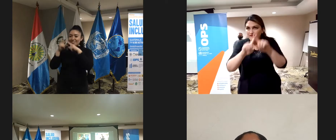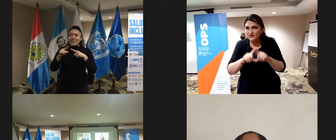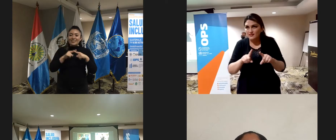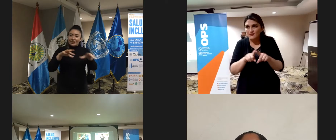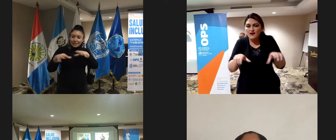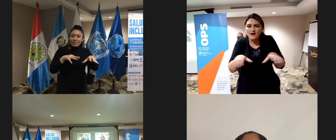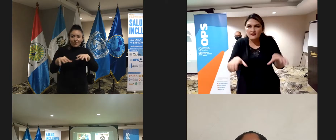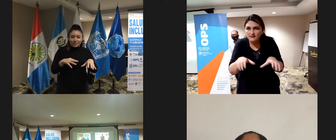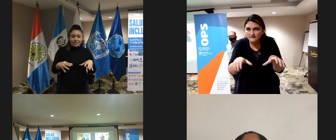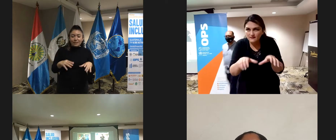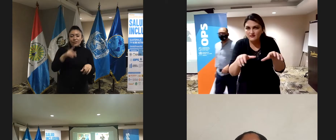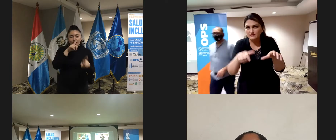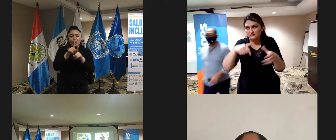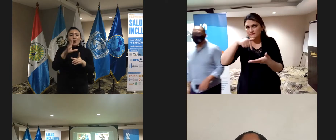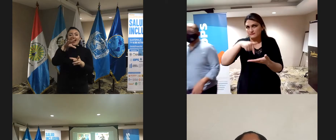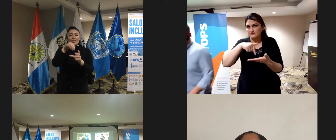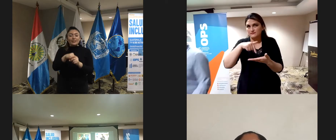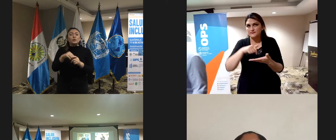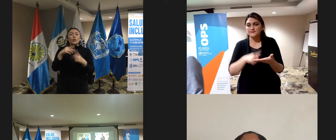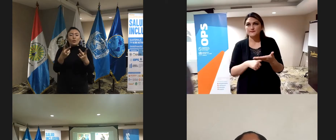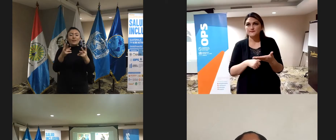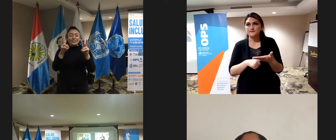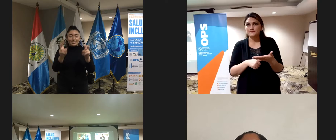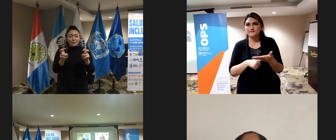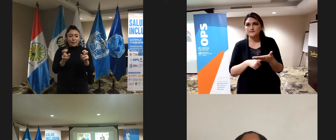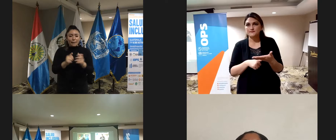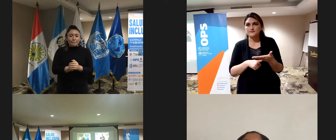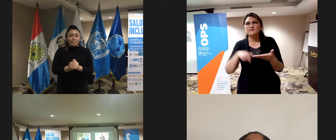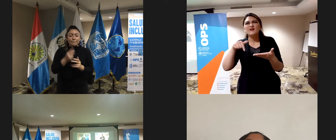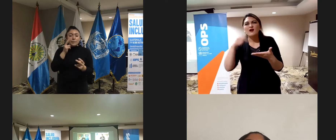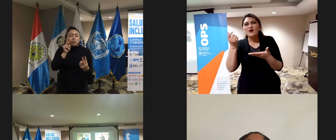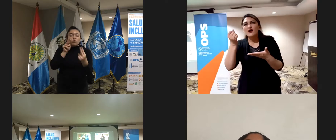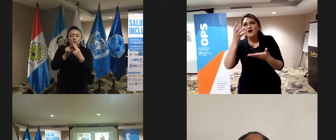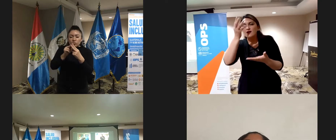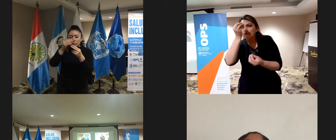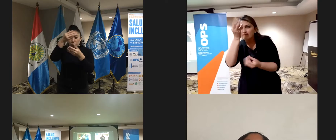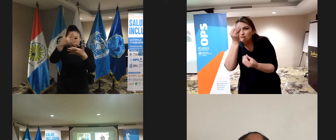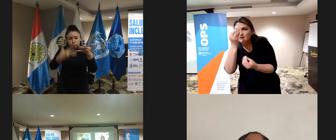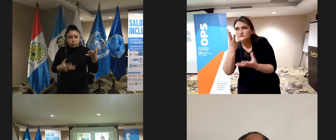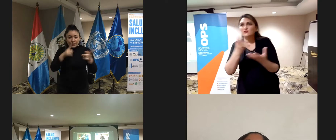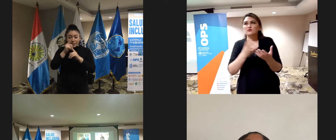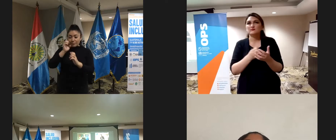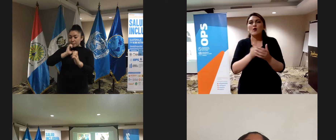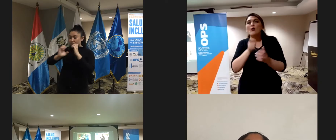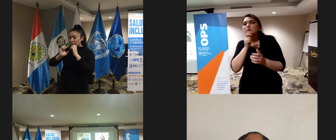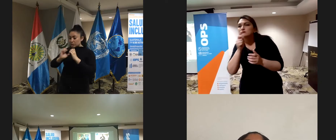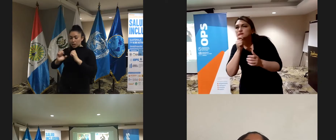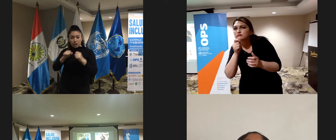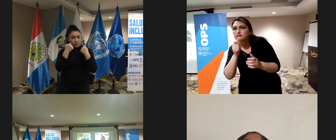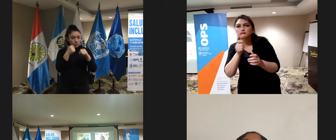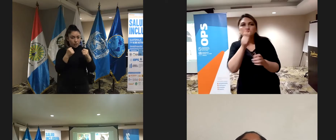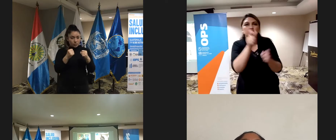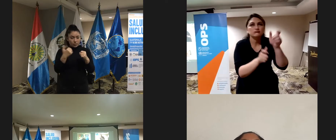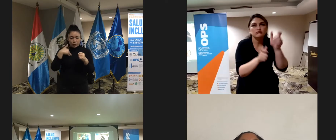actividades dentro de el conocimiento y entrevista que se hacen a